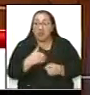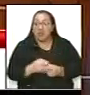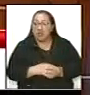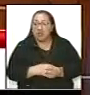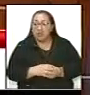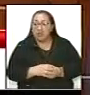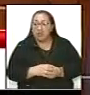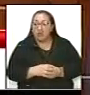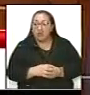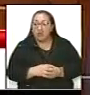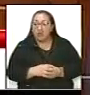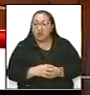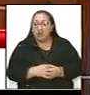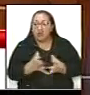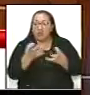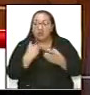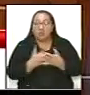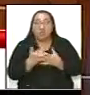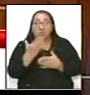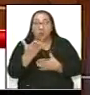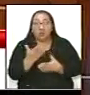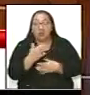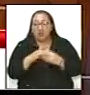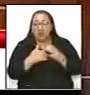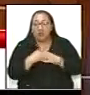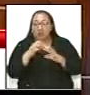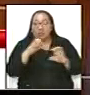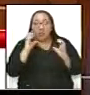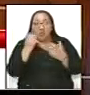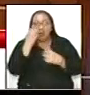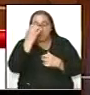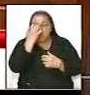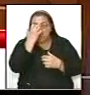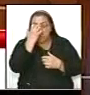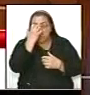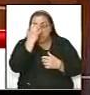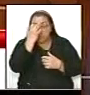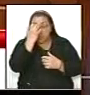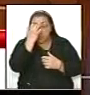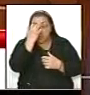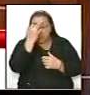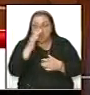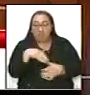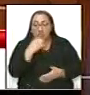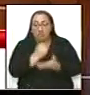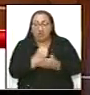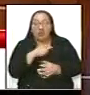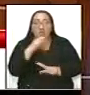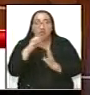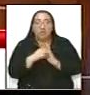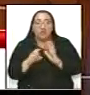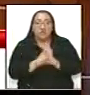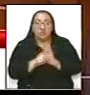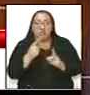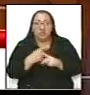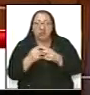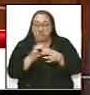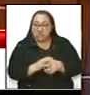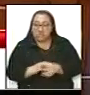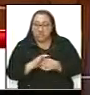yo quisiera exhortar a todo el Pleno del Congreso que podamos aprobar este proyecto de ley por